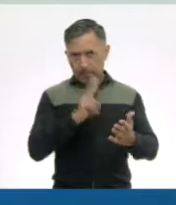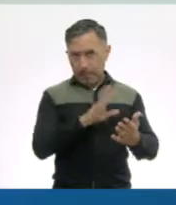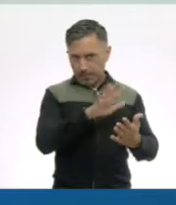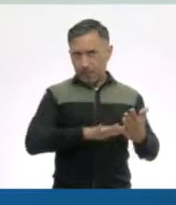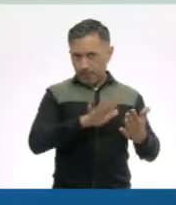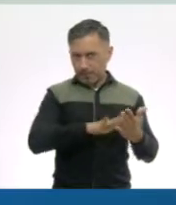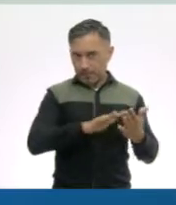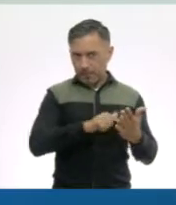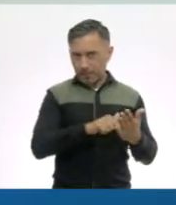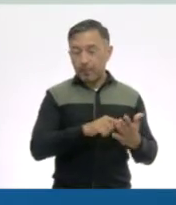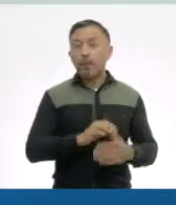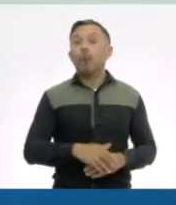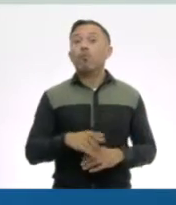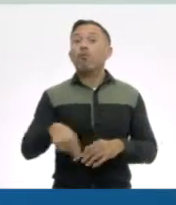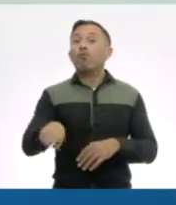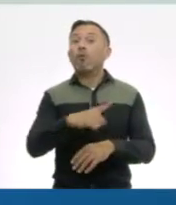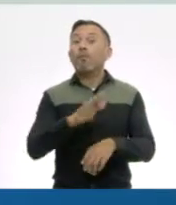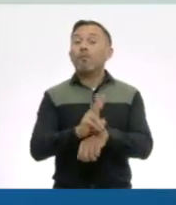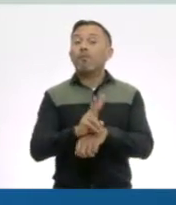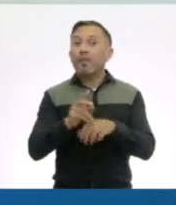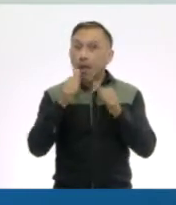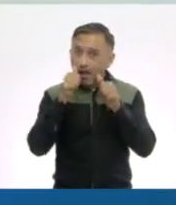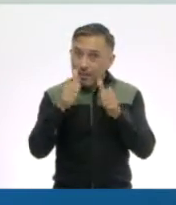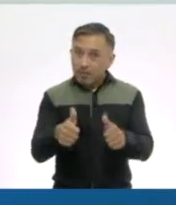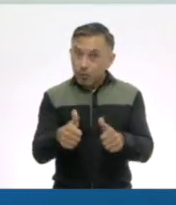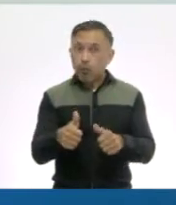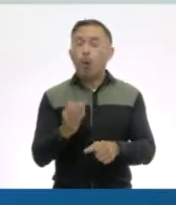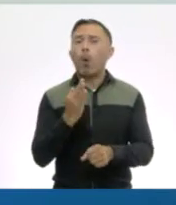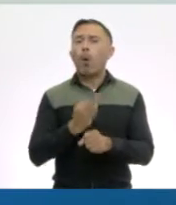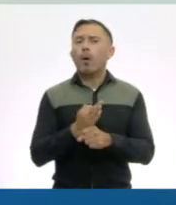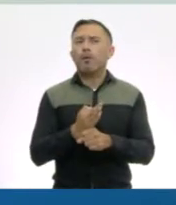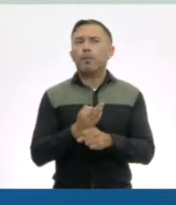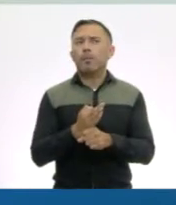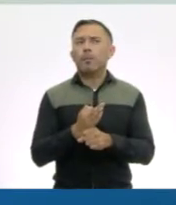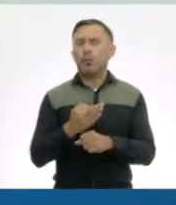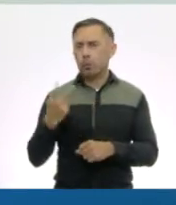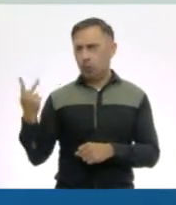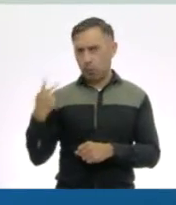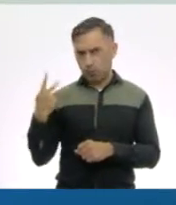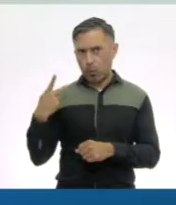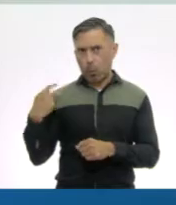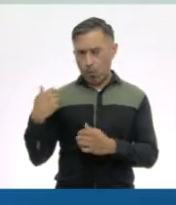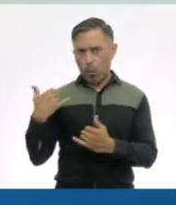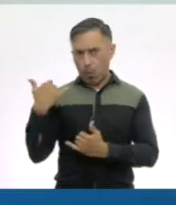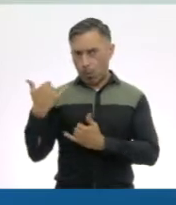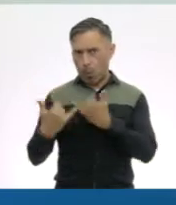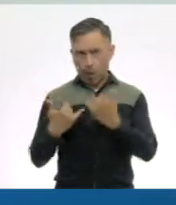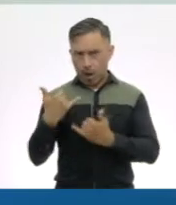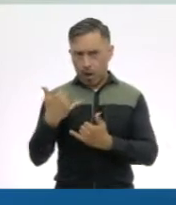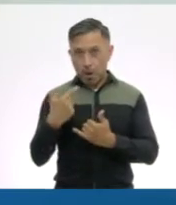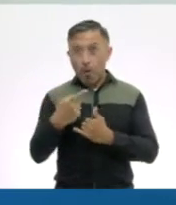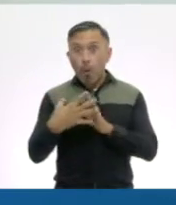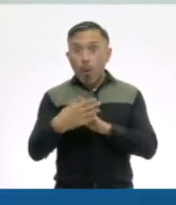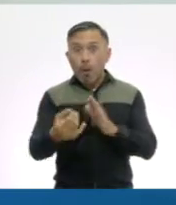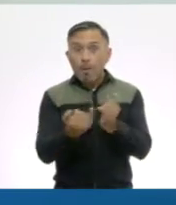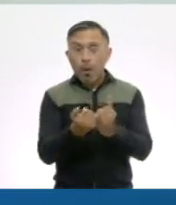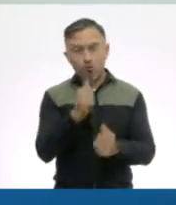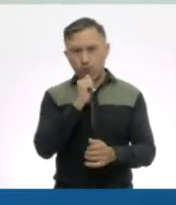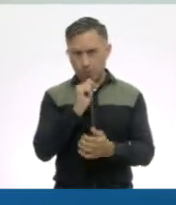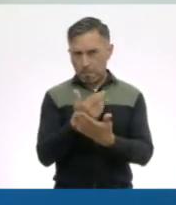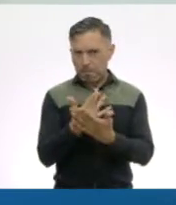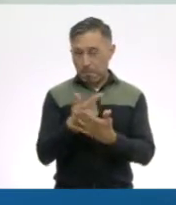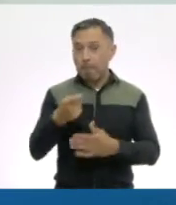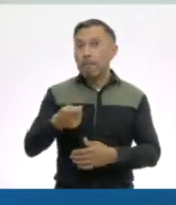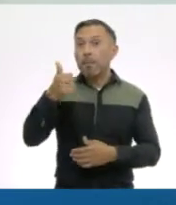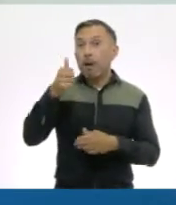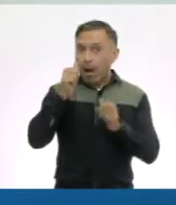porque ahorita ustedes no van a realizar el juego simultáneamente mientras nosotras lo estamos haciendo. Uh-huh. Van a poner atención, van a darse cuenta